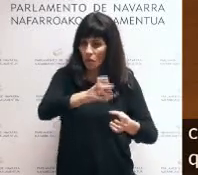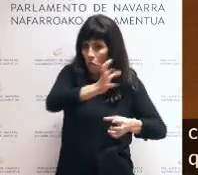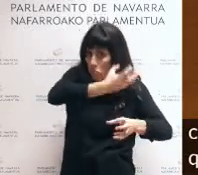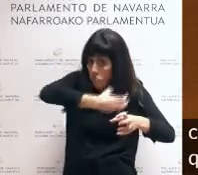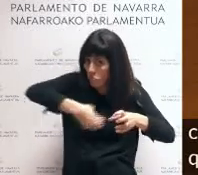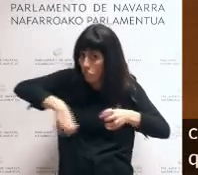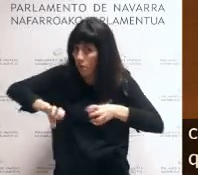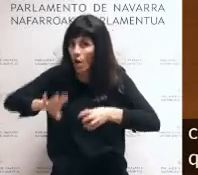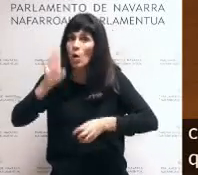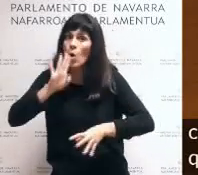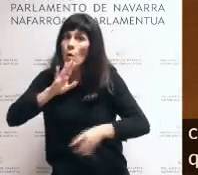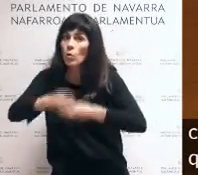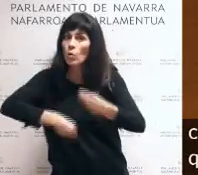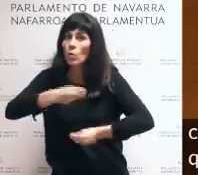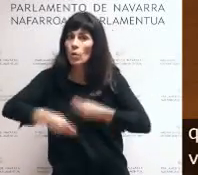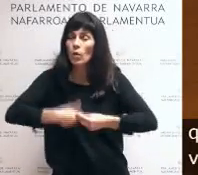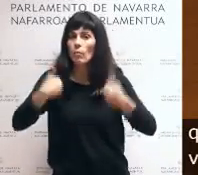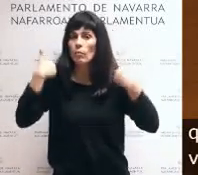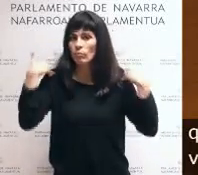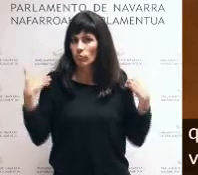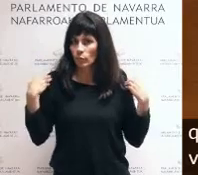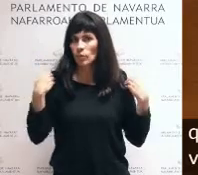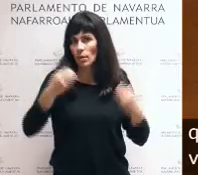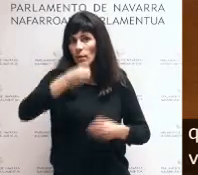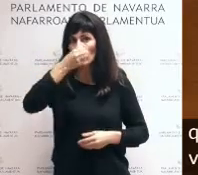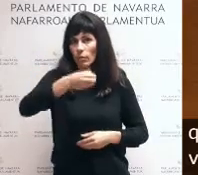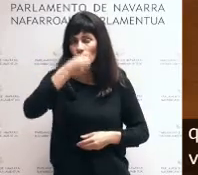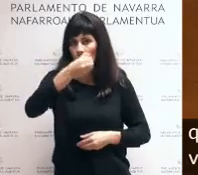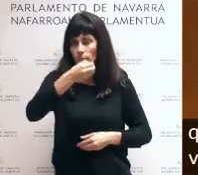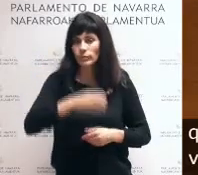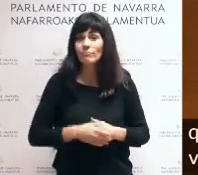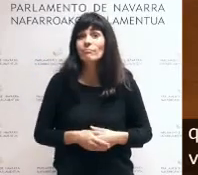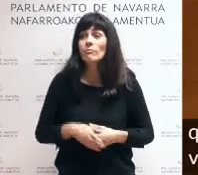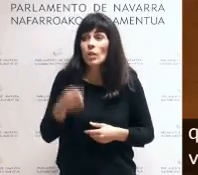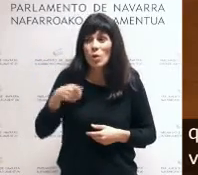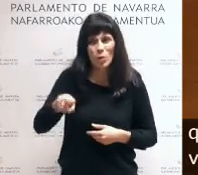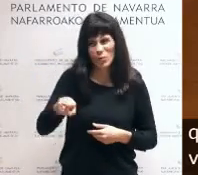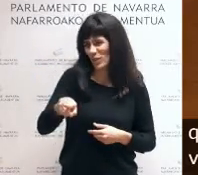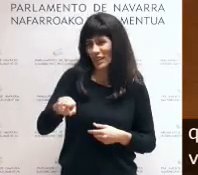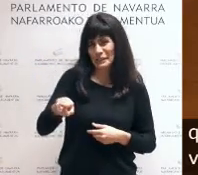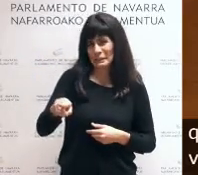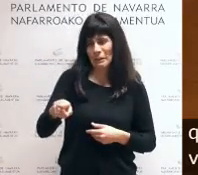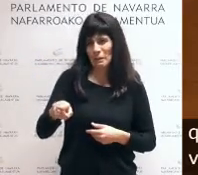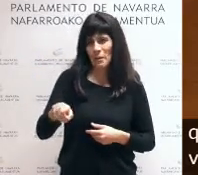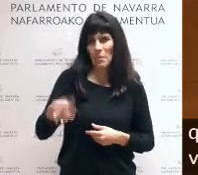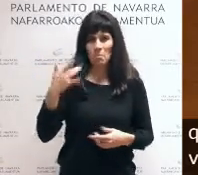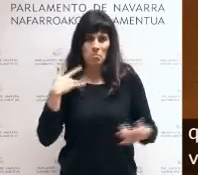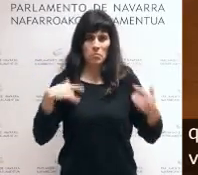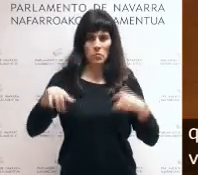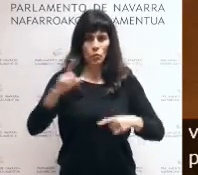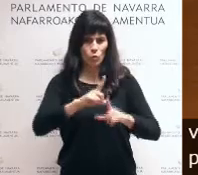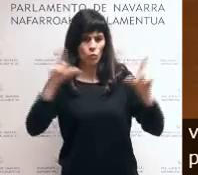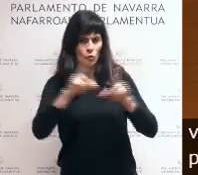corrupción vinculadas a cargos del Partido Socialista. Están ustedes como para presumir y dar lecciones de cómo